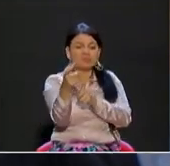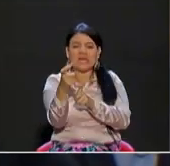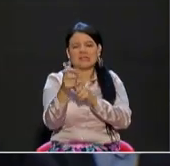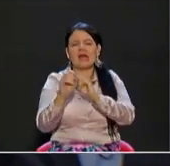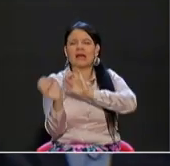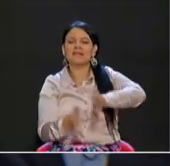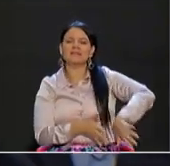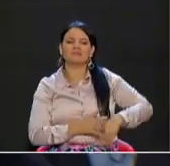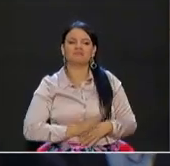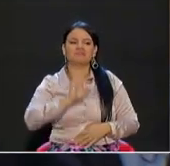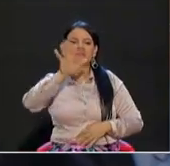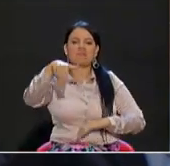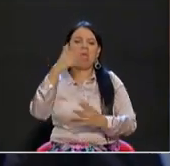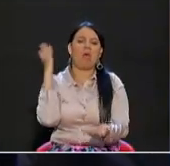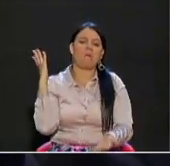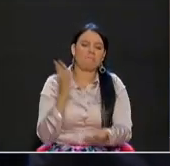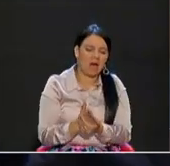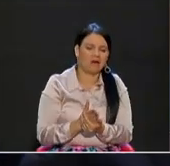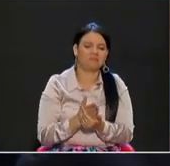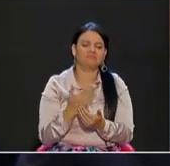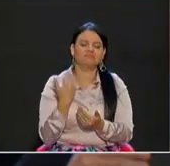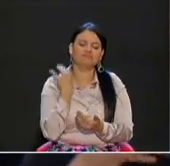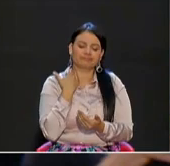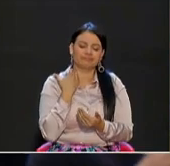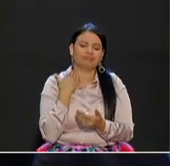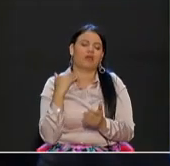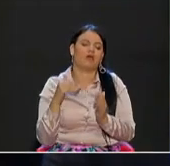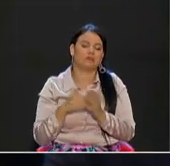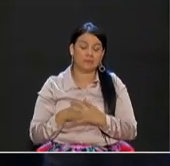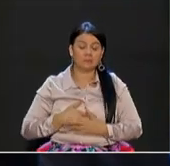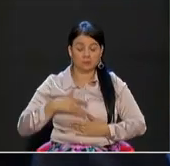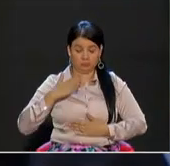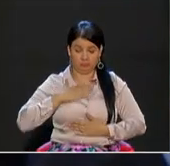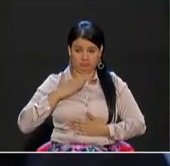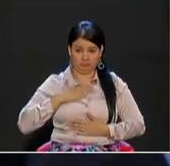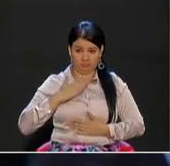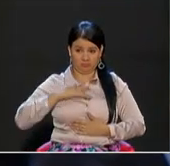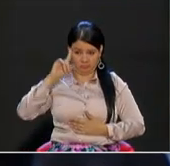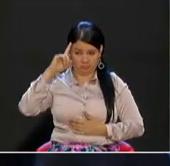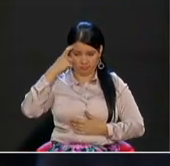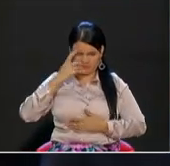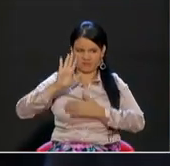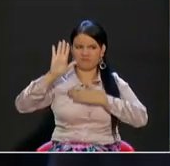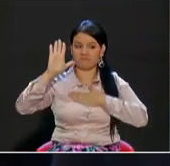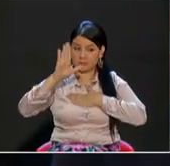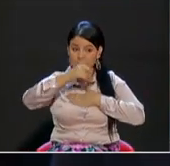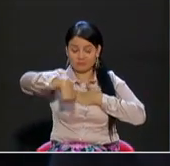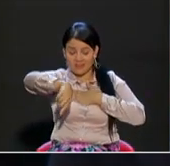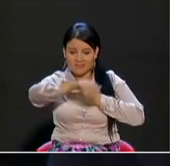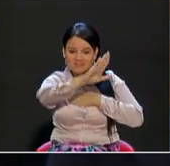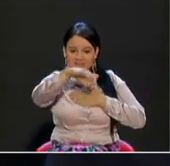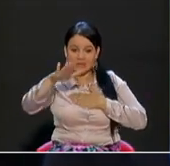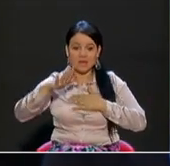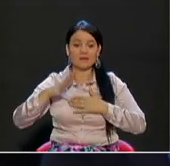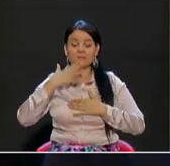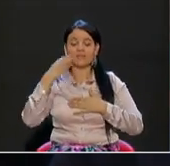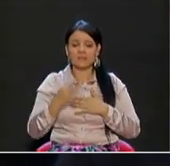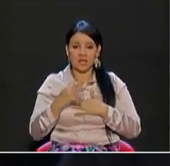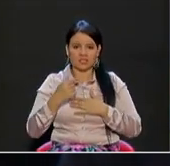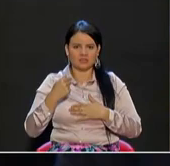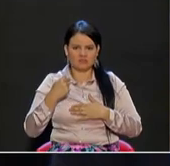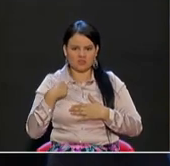proceso de paz y mucho menos lo haré como gobernador pero sí que le quede claro antioquia que va a tener un gobernador con